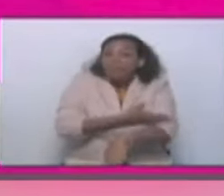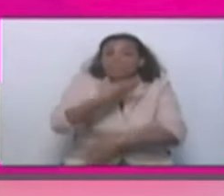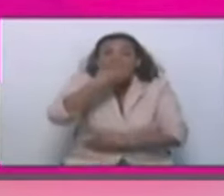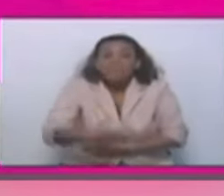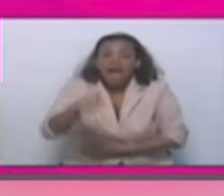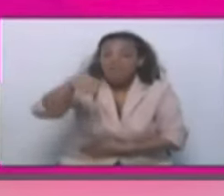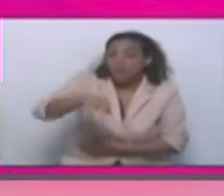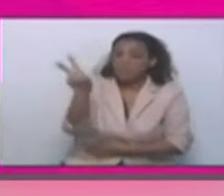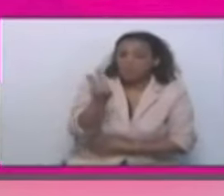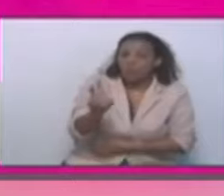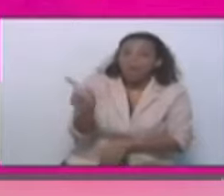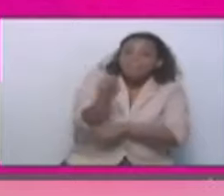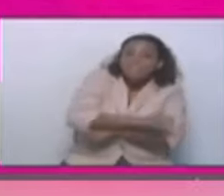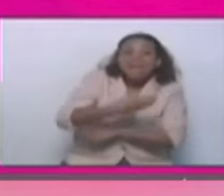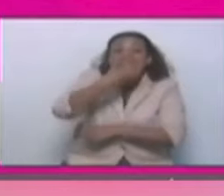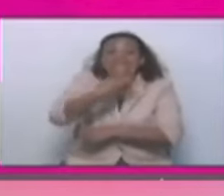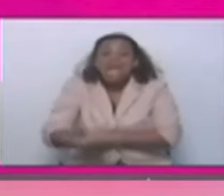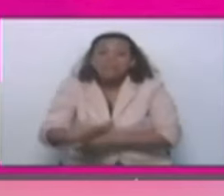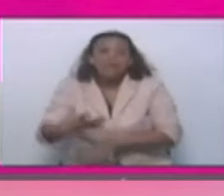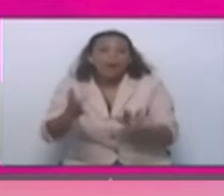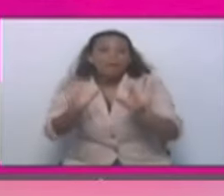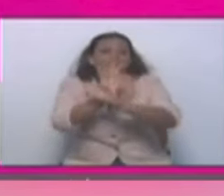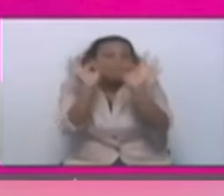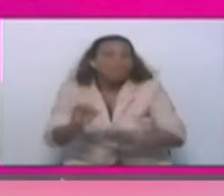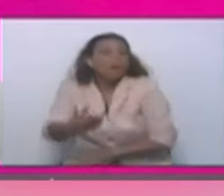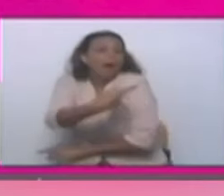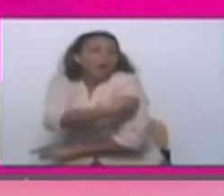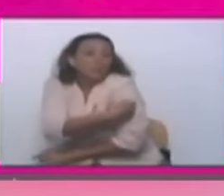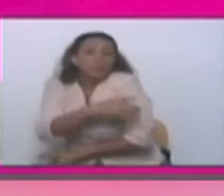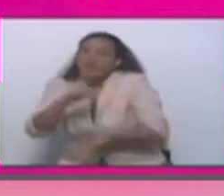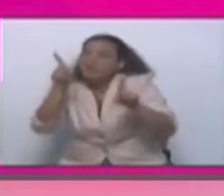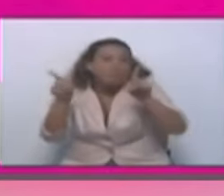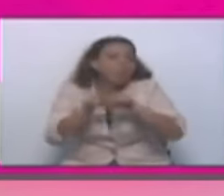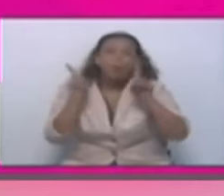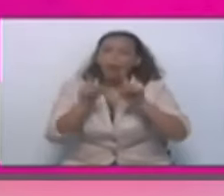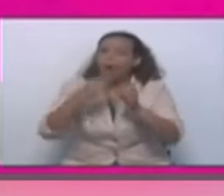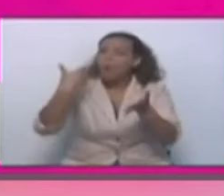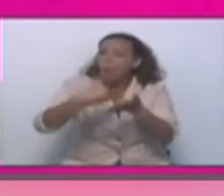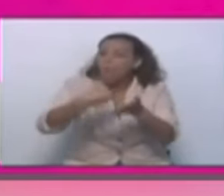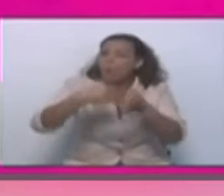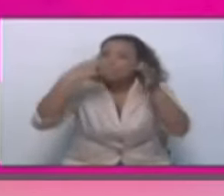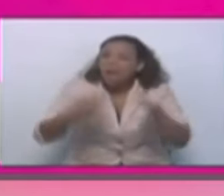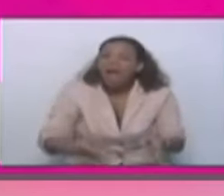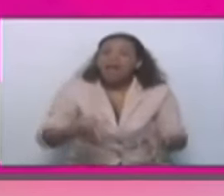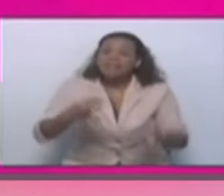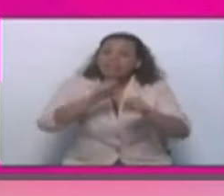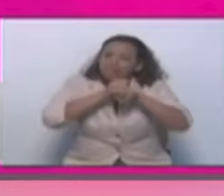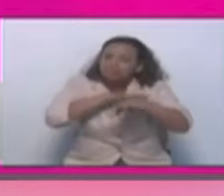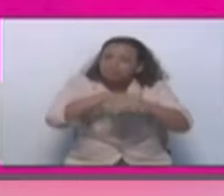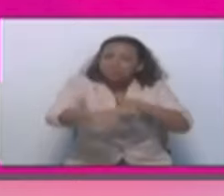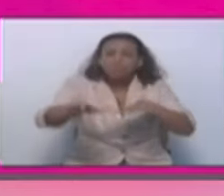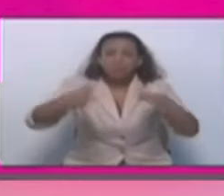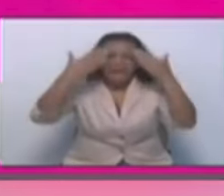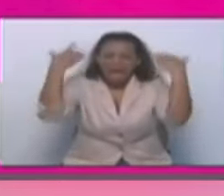Navidades porque es la vacuna más hermosa que hemos conocido y comprobado para disipar las